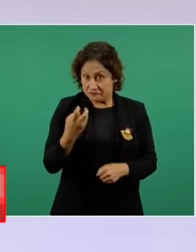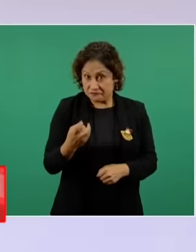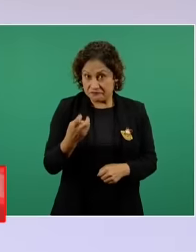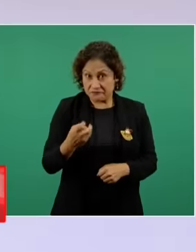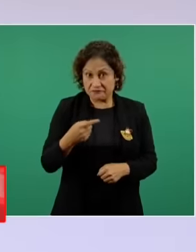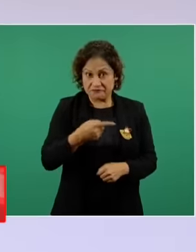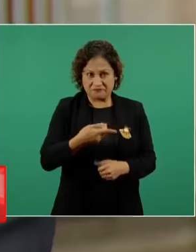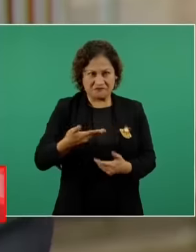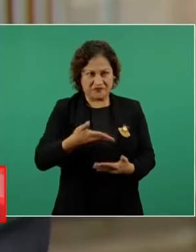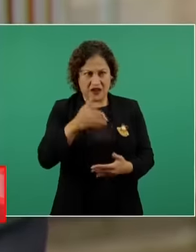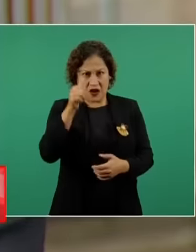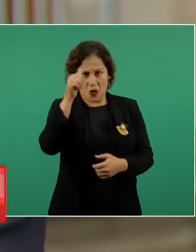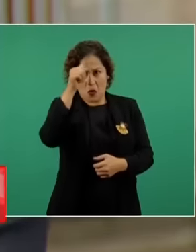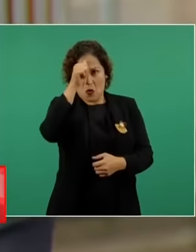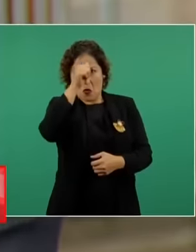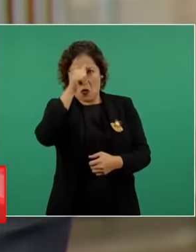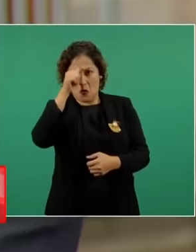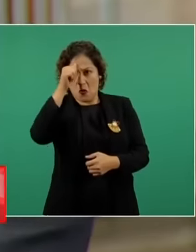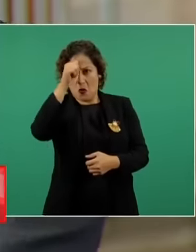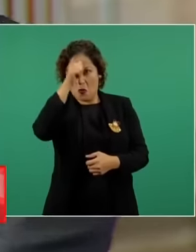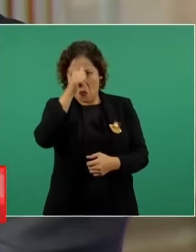locura,